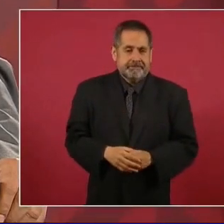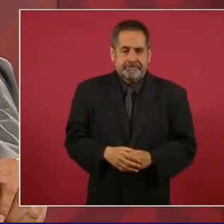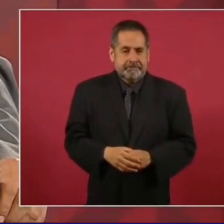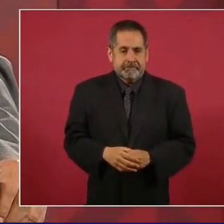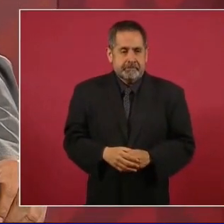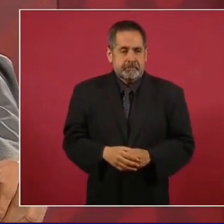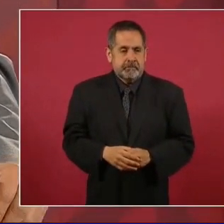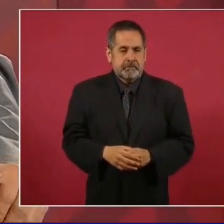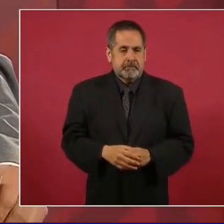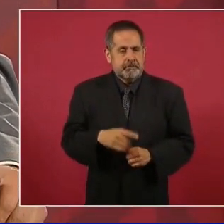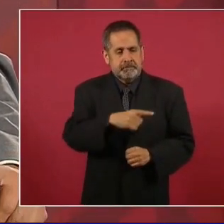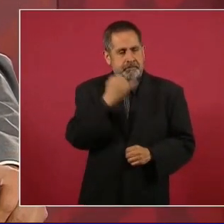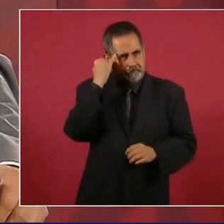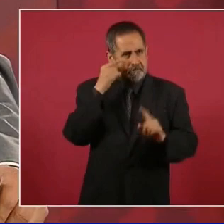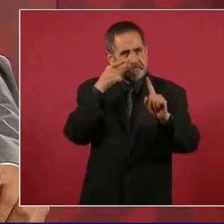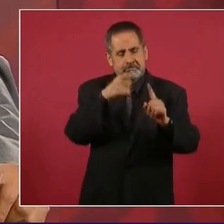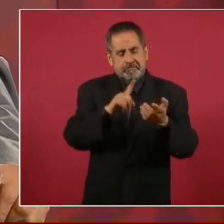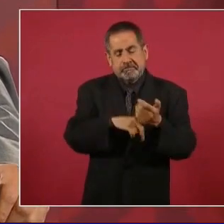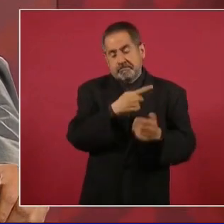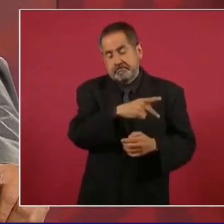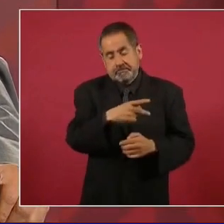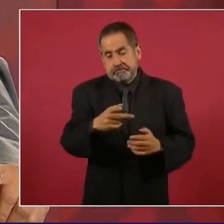con ese propósito,